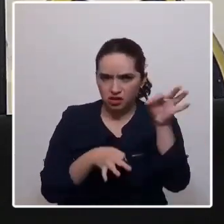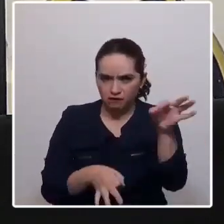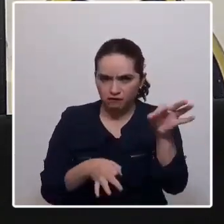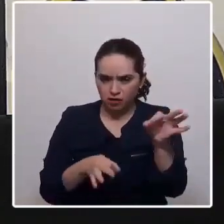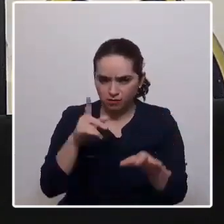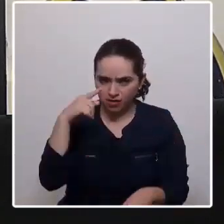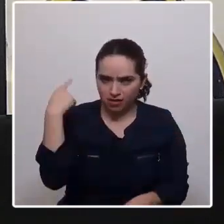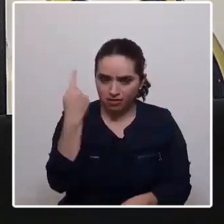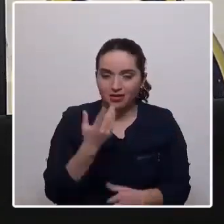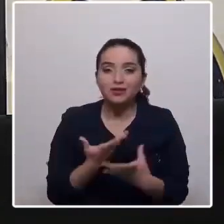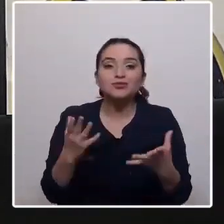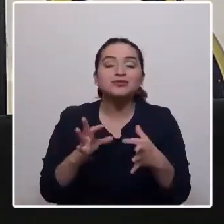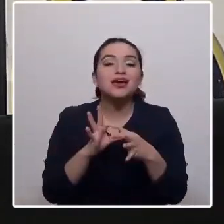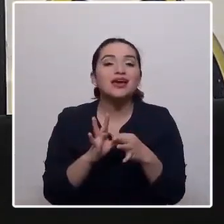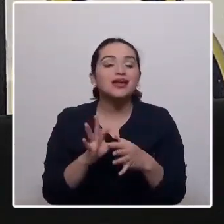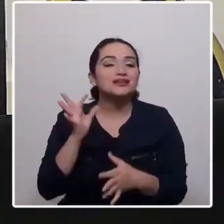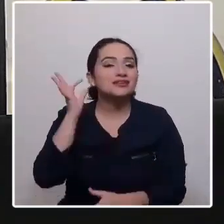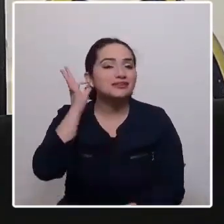presidenta.